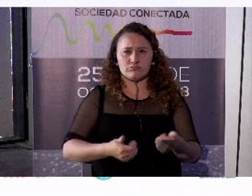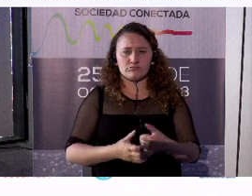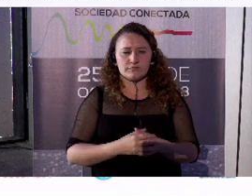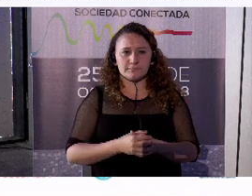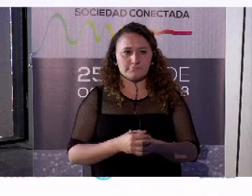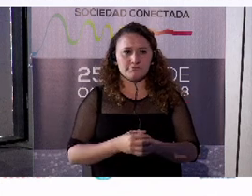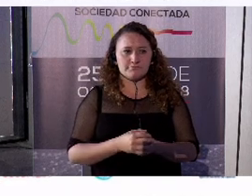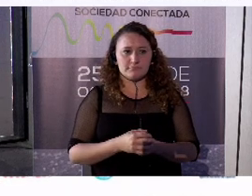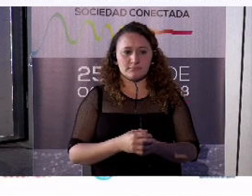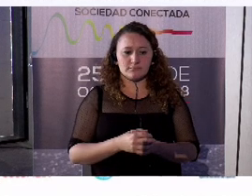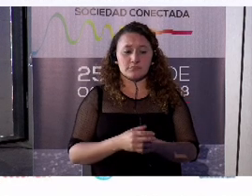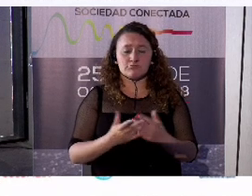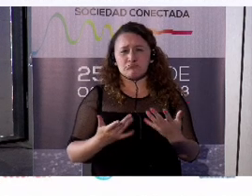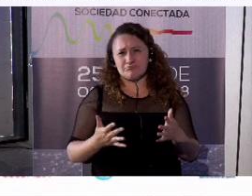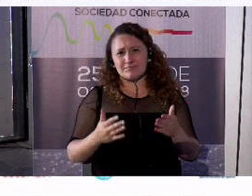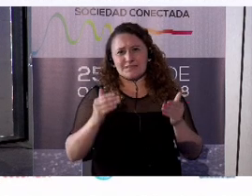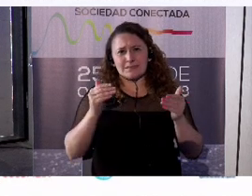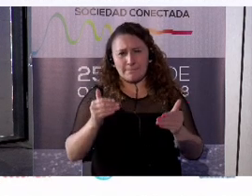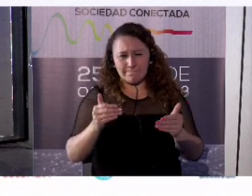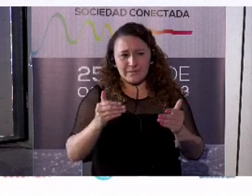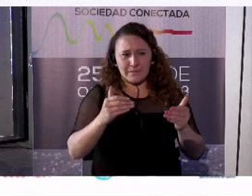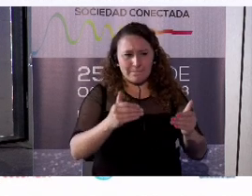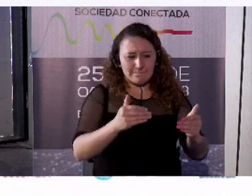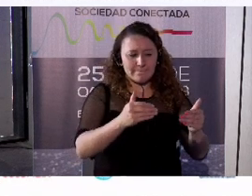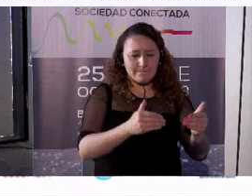dinámicamente tiene muchos